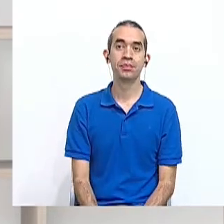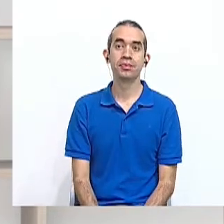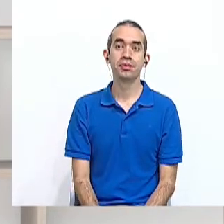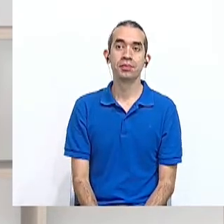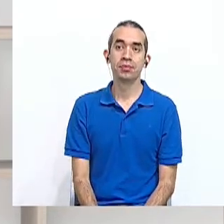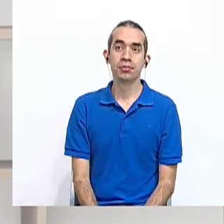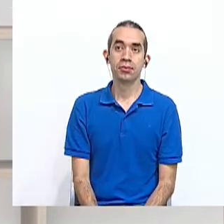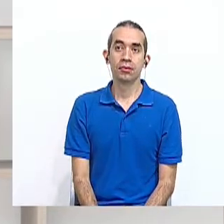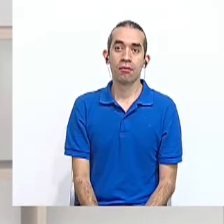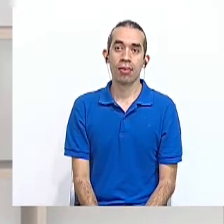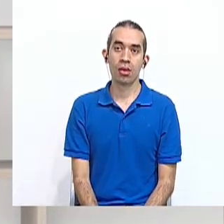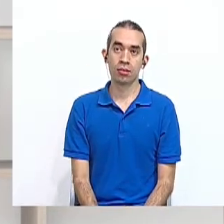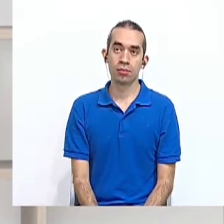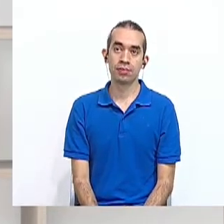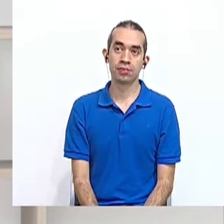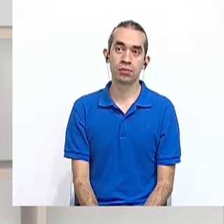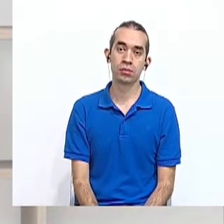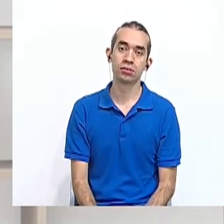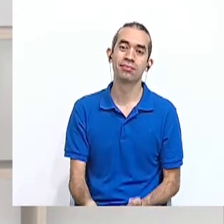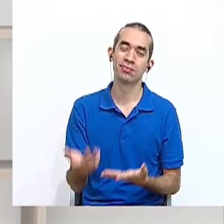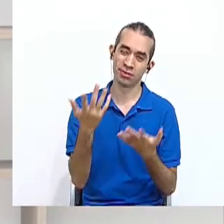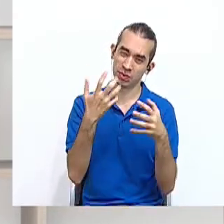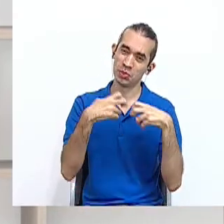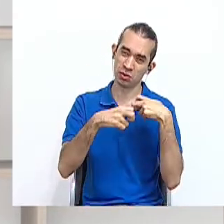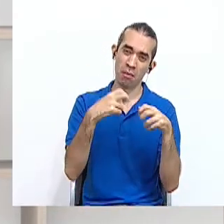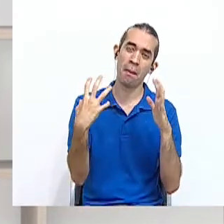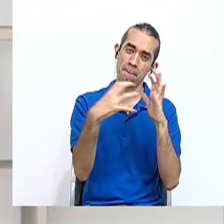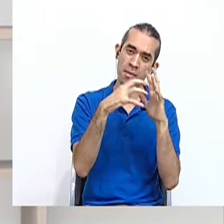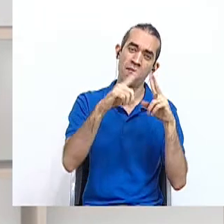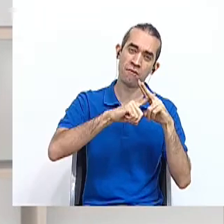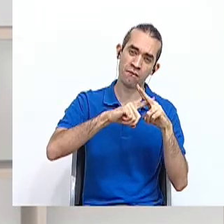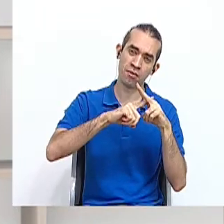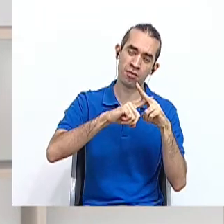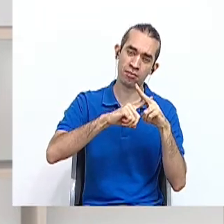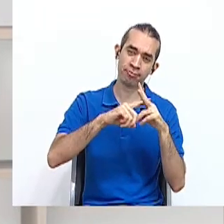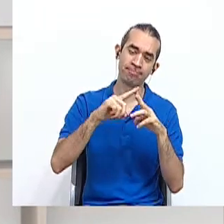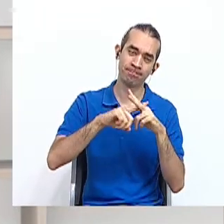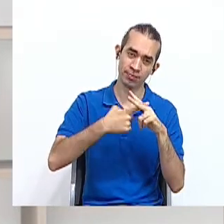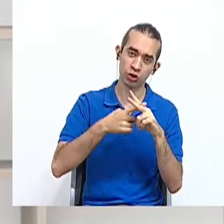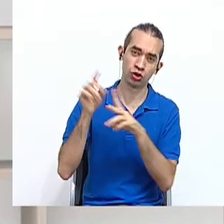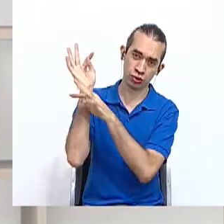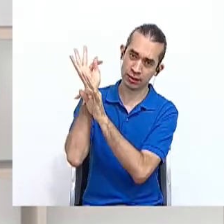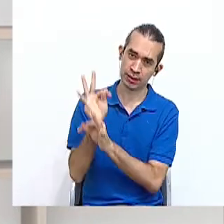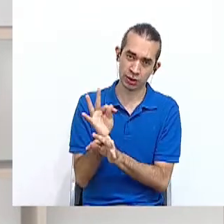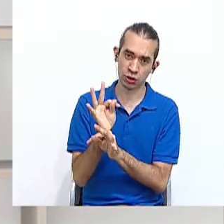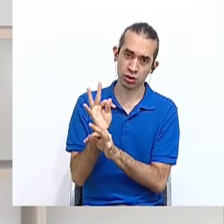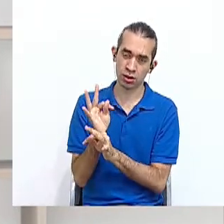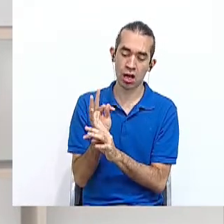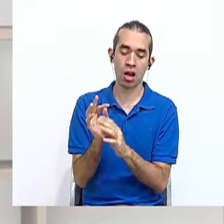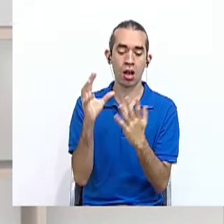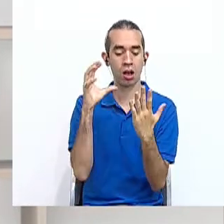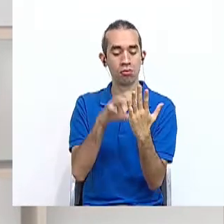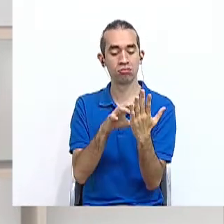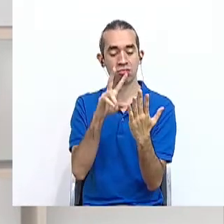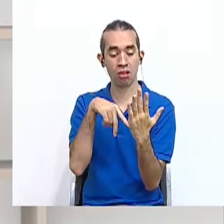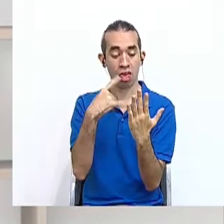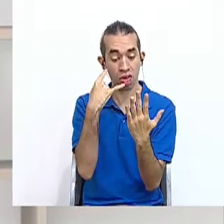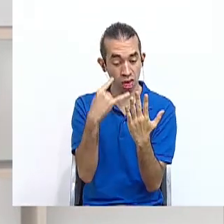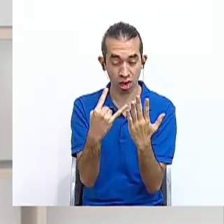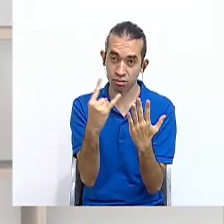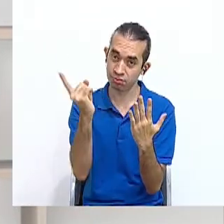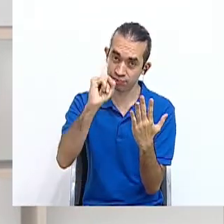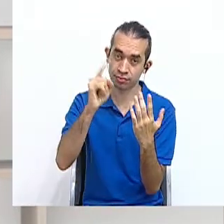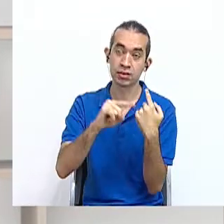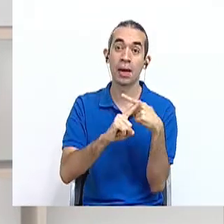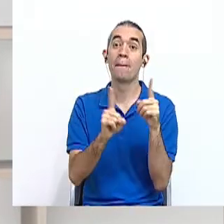Alguno de los problemas del párrafo tradicional es que no atrae la atención del público lector. Muy bien, pero, si